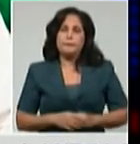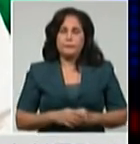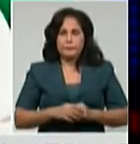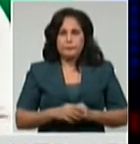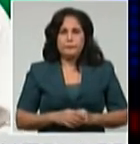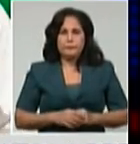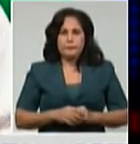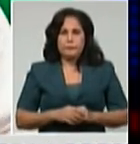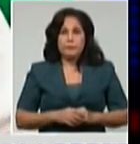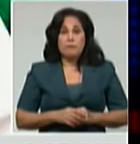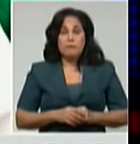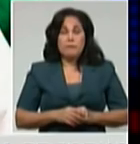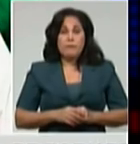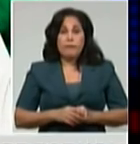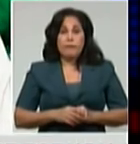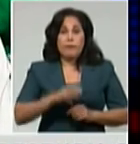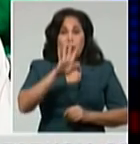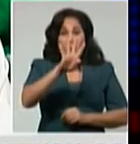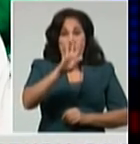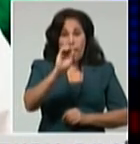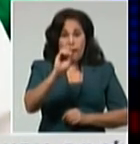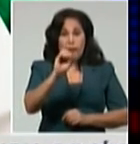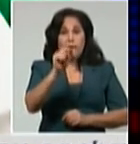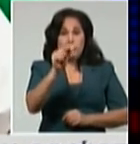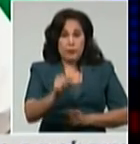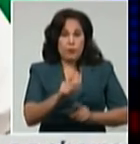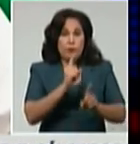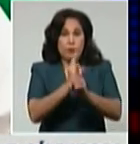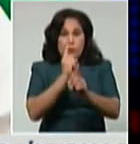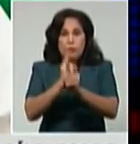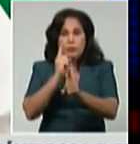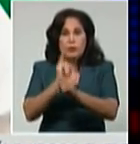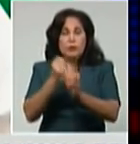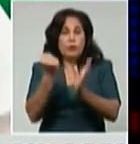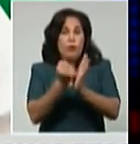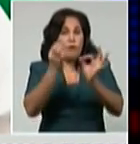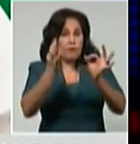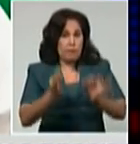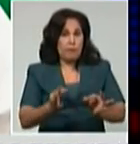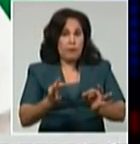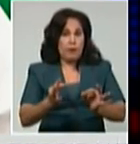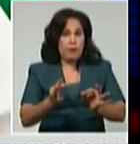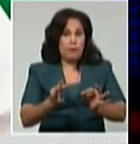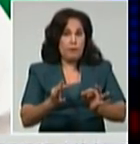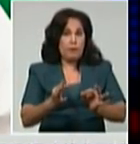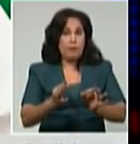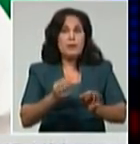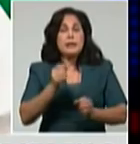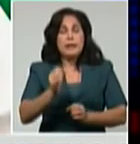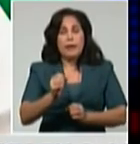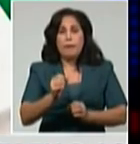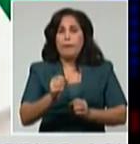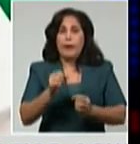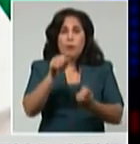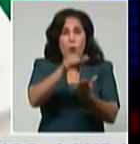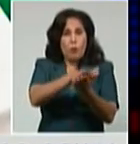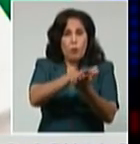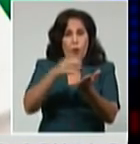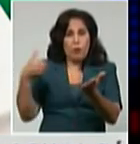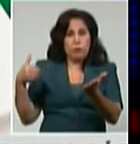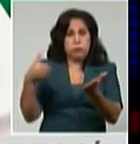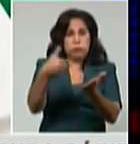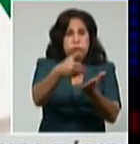Con estos 40 que han sido contactos de casos confirmados, en todo el acumulado de